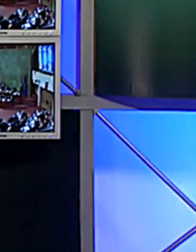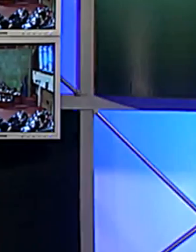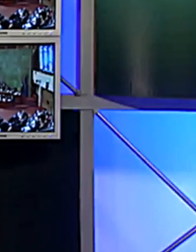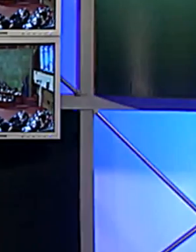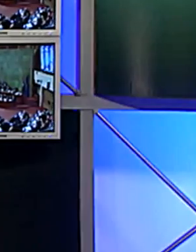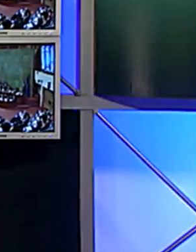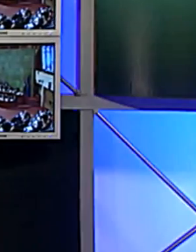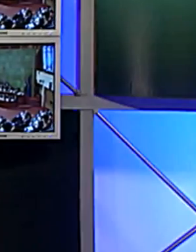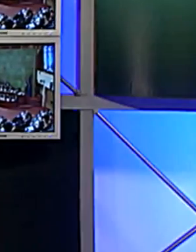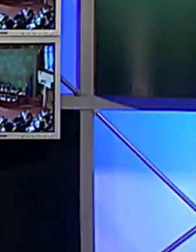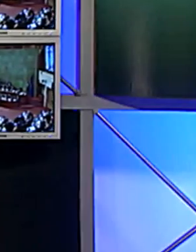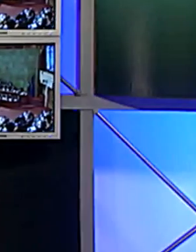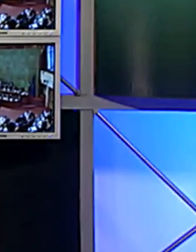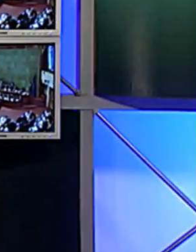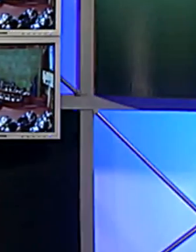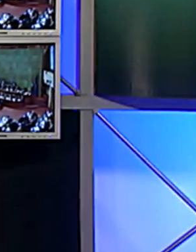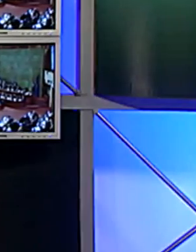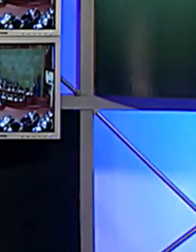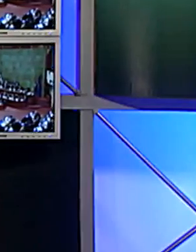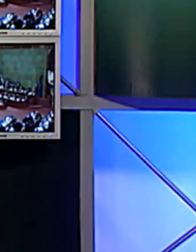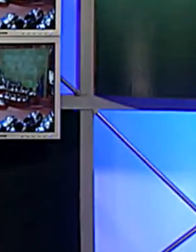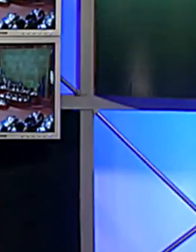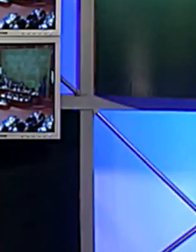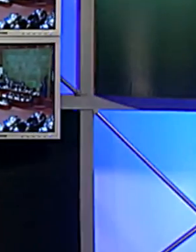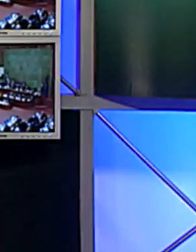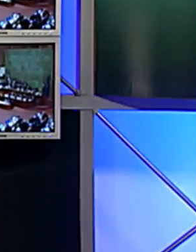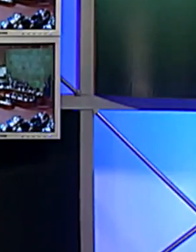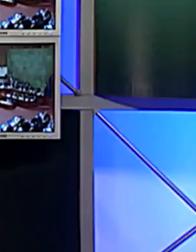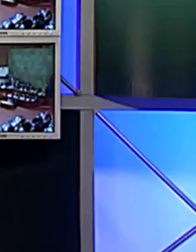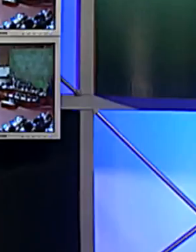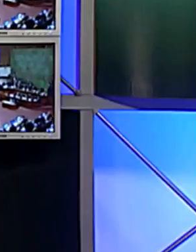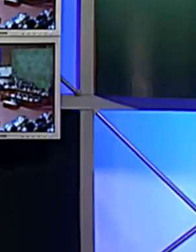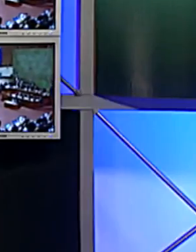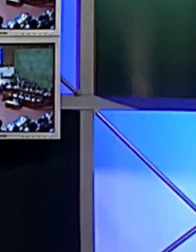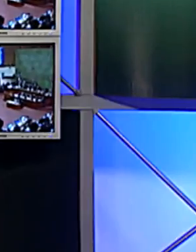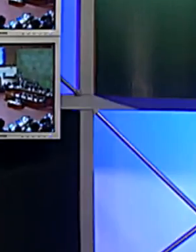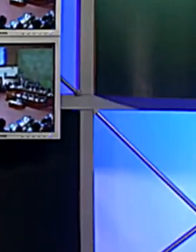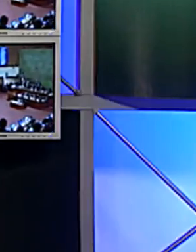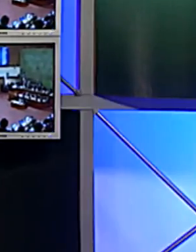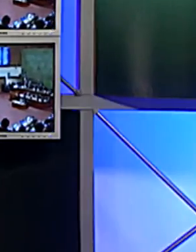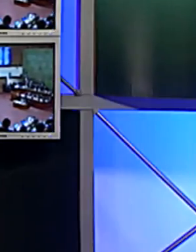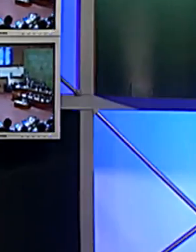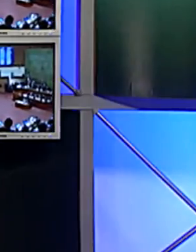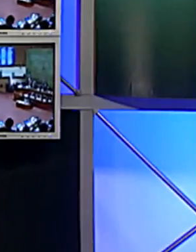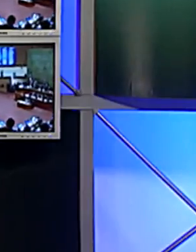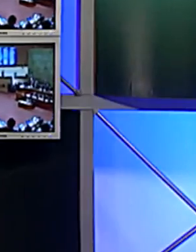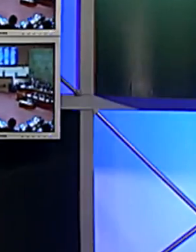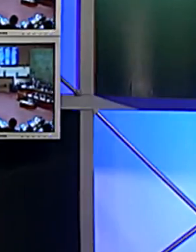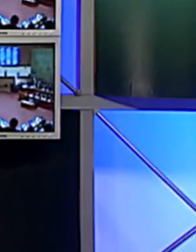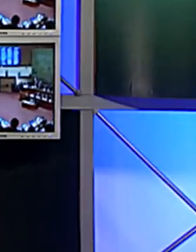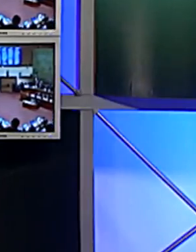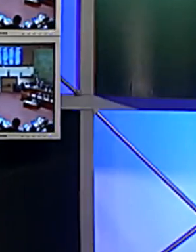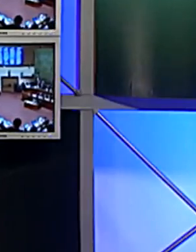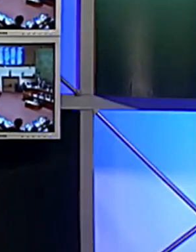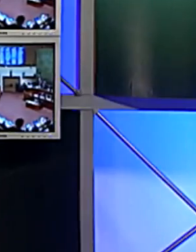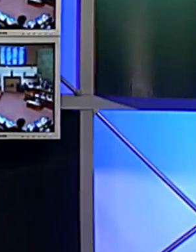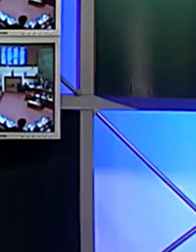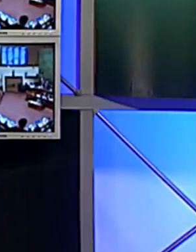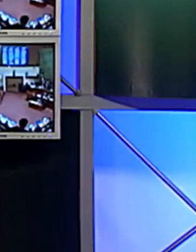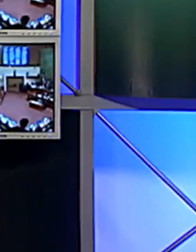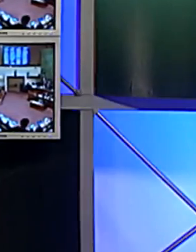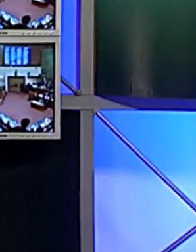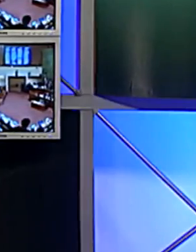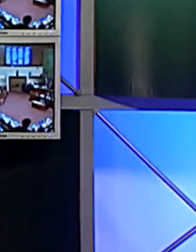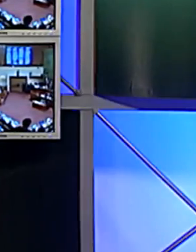afirmativos 7 en contra y 3 abstenciones la sala ratificó el informe sobre la investigación al actuar de los organismos públicos